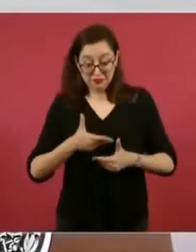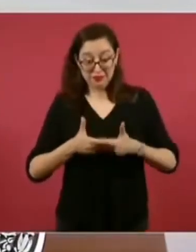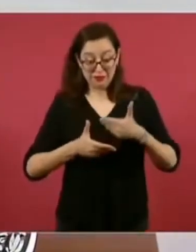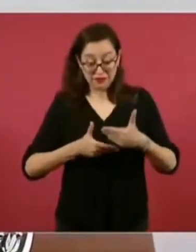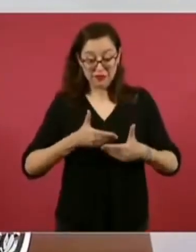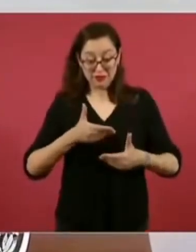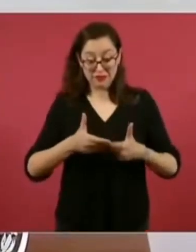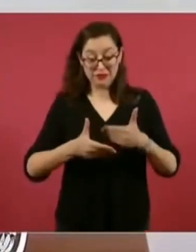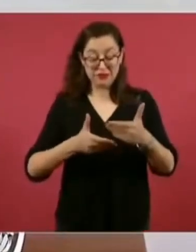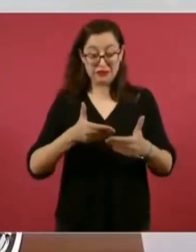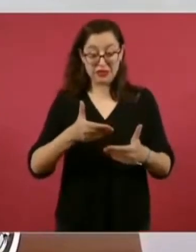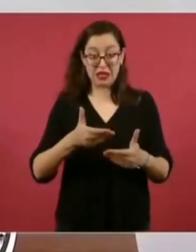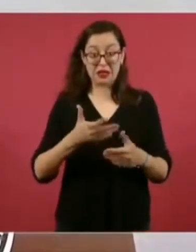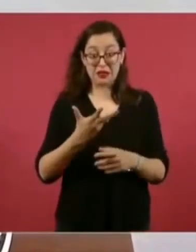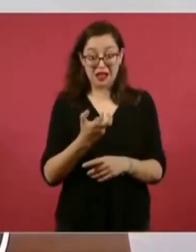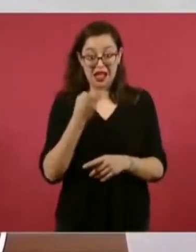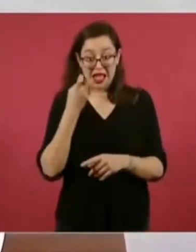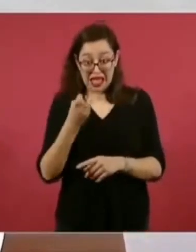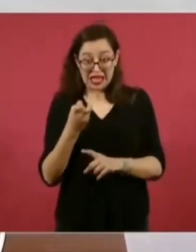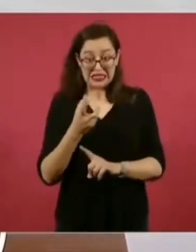Entonces, en ese ambiente,